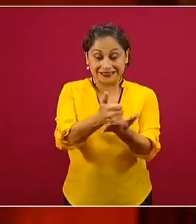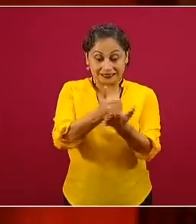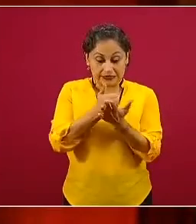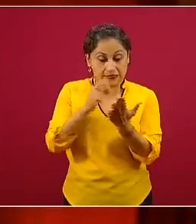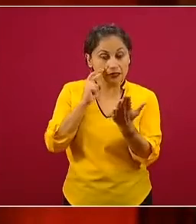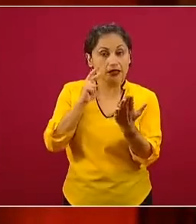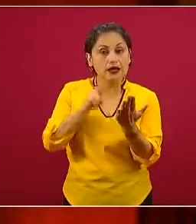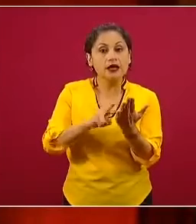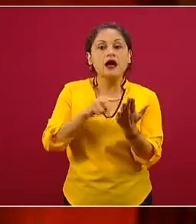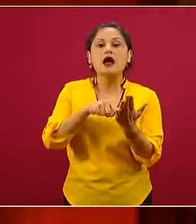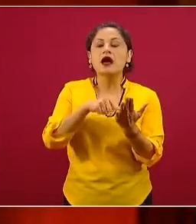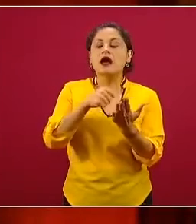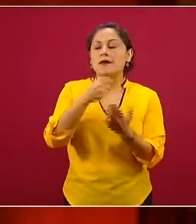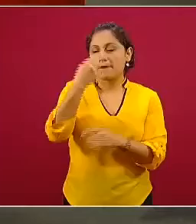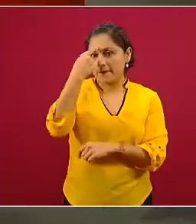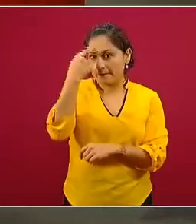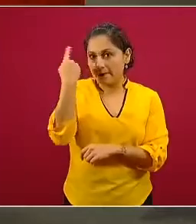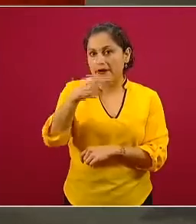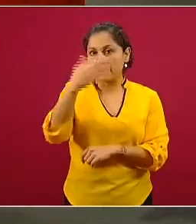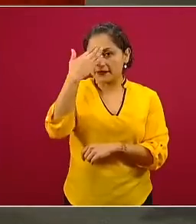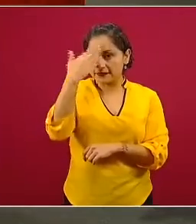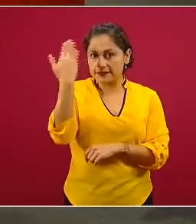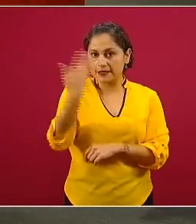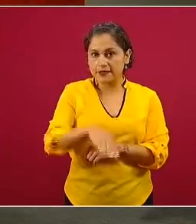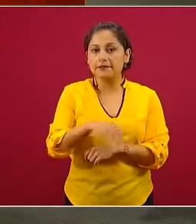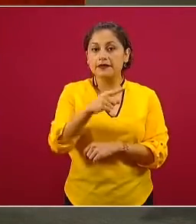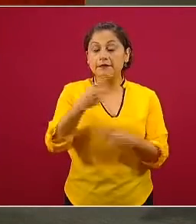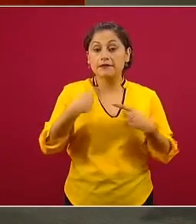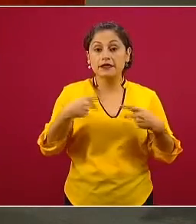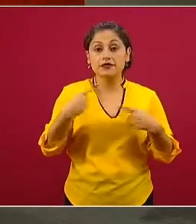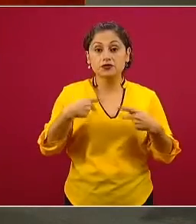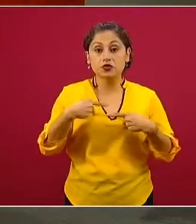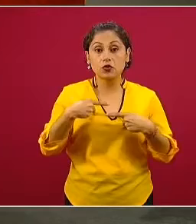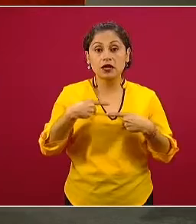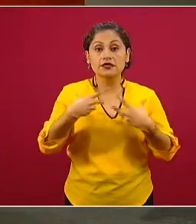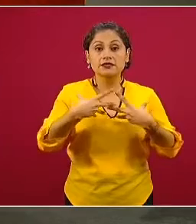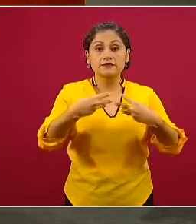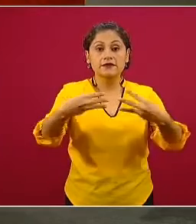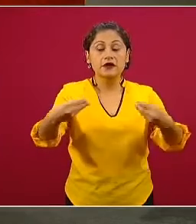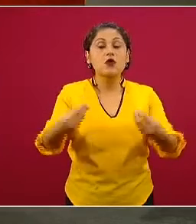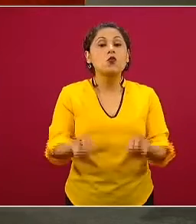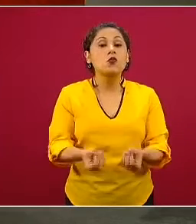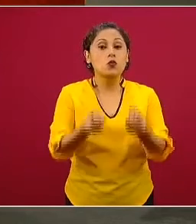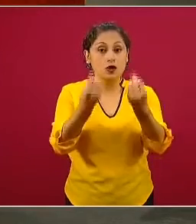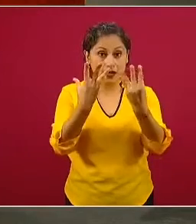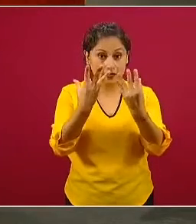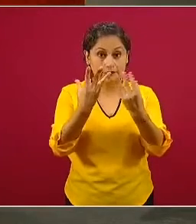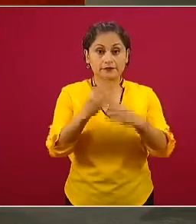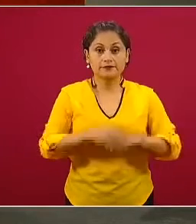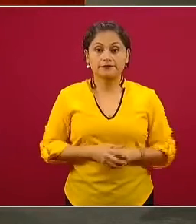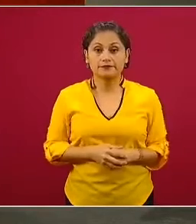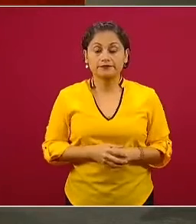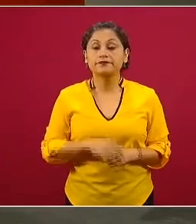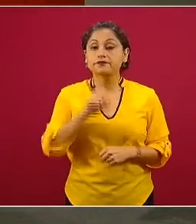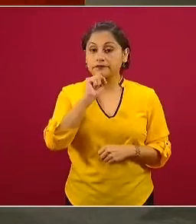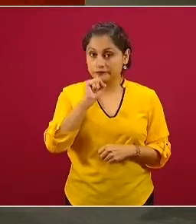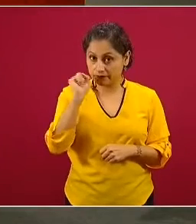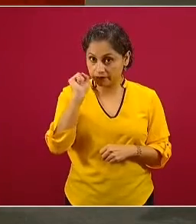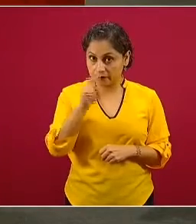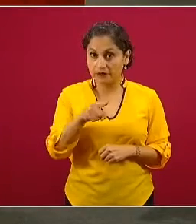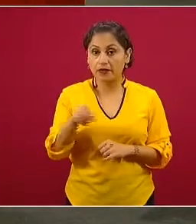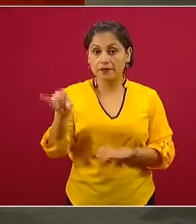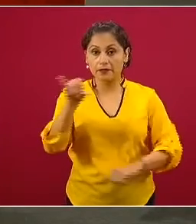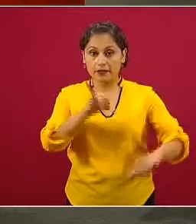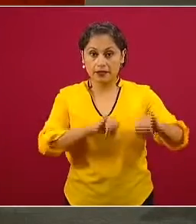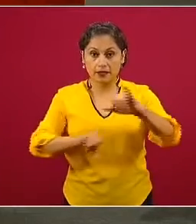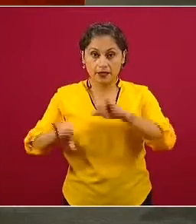virus en la comunidad o en una región. Y así también, lógicamente, la carga confirmada por laboratorio que podemos tener en un